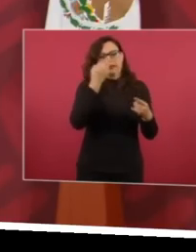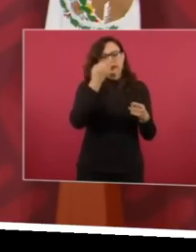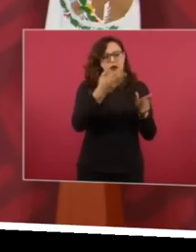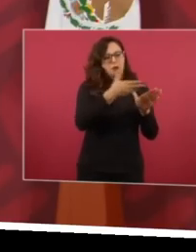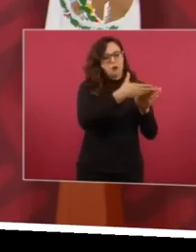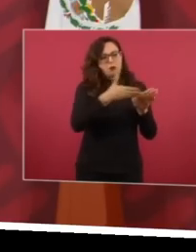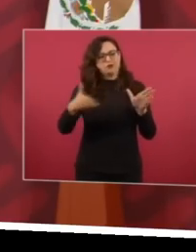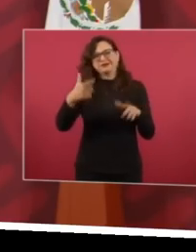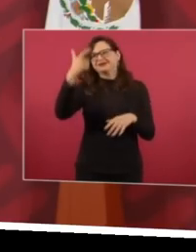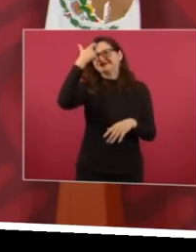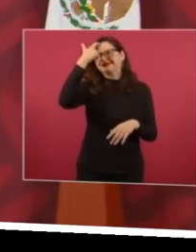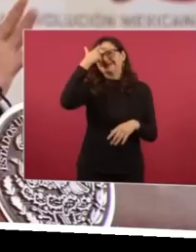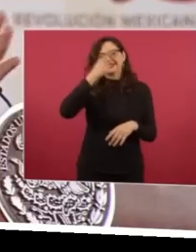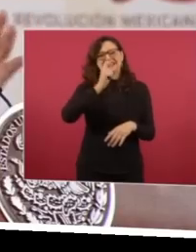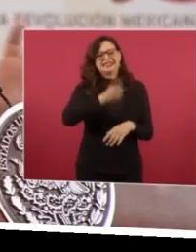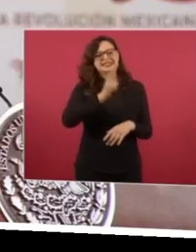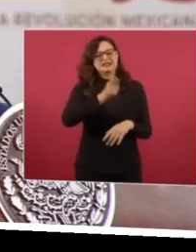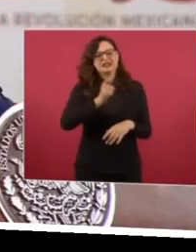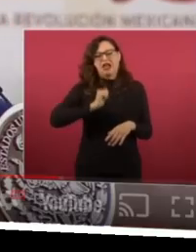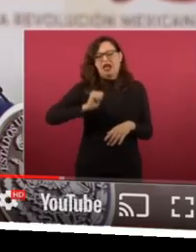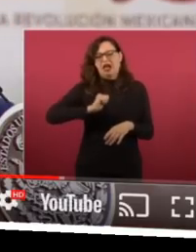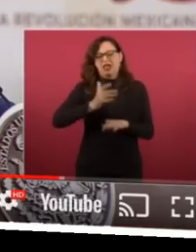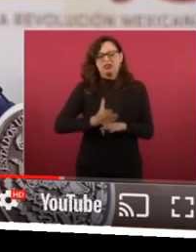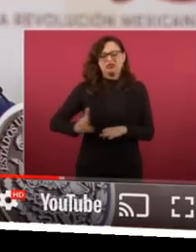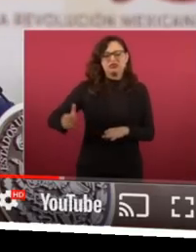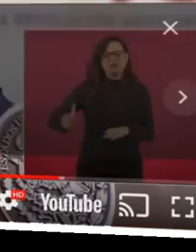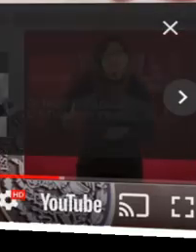era la época prehispánica